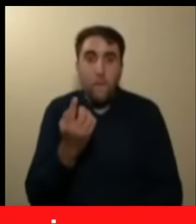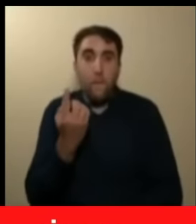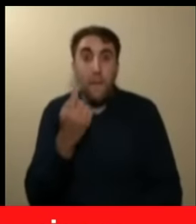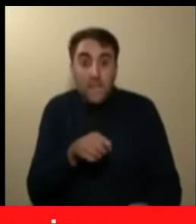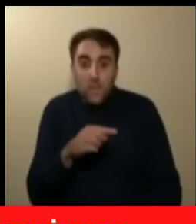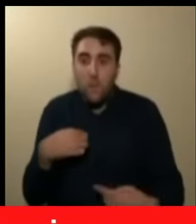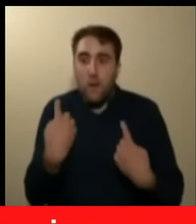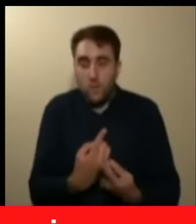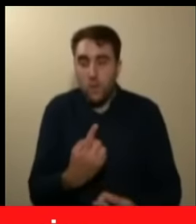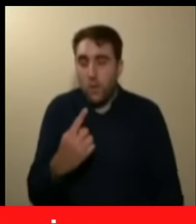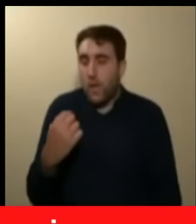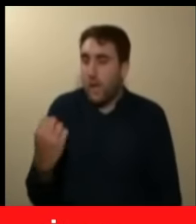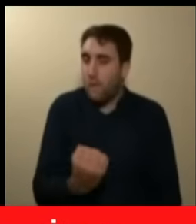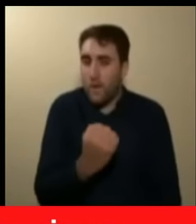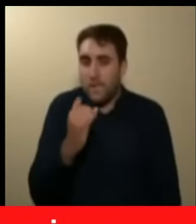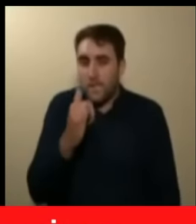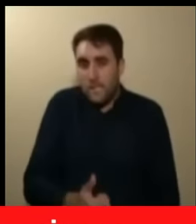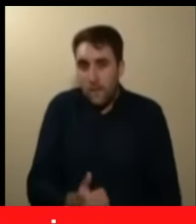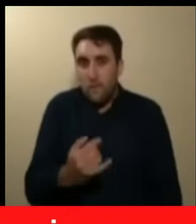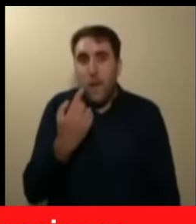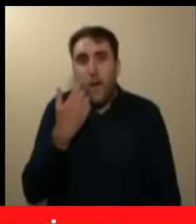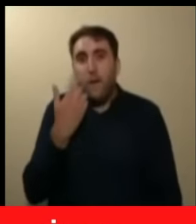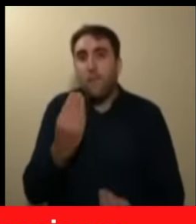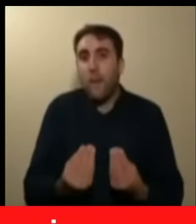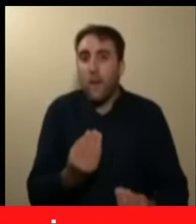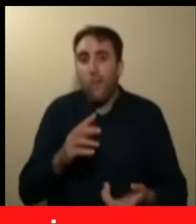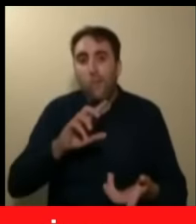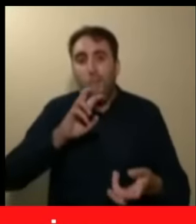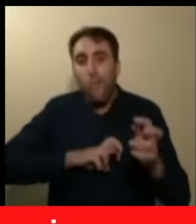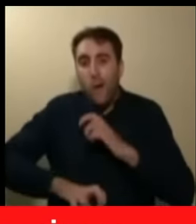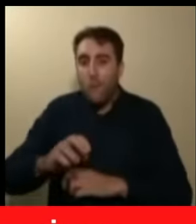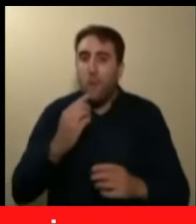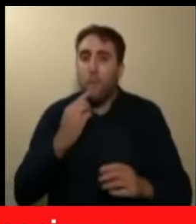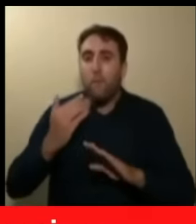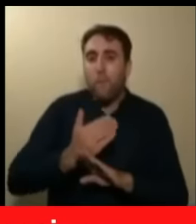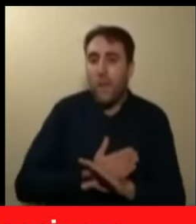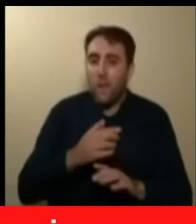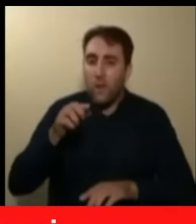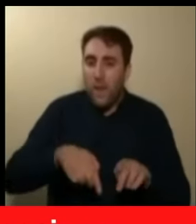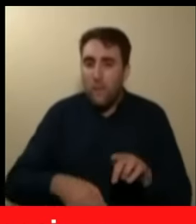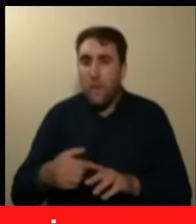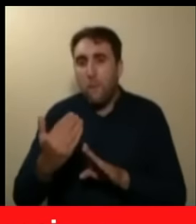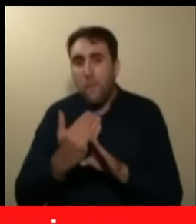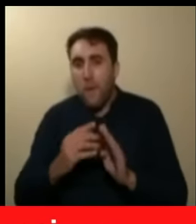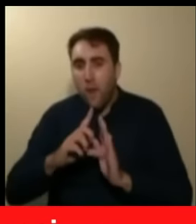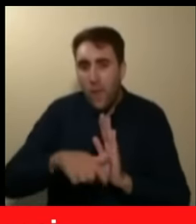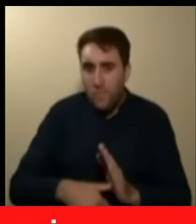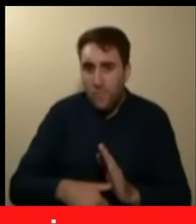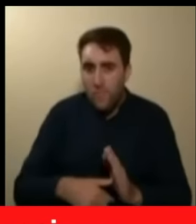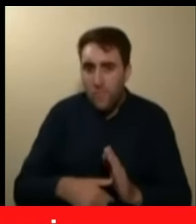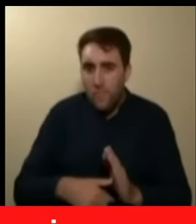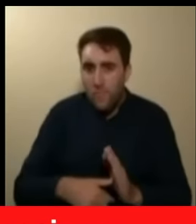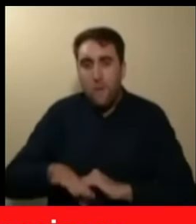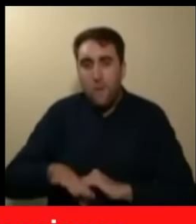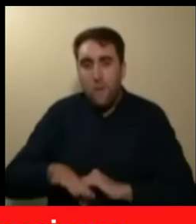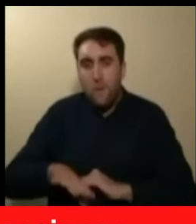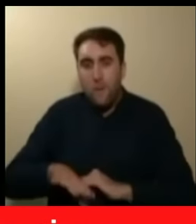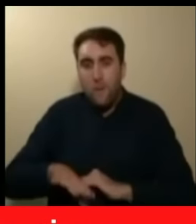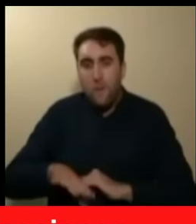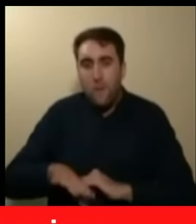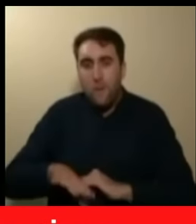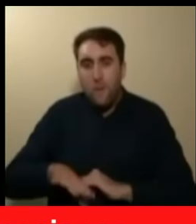es central para también combatir el proceso de desburocratización que todo este sistema debe tener. Y la posibilidad de